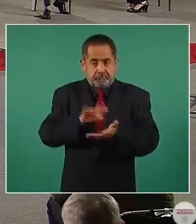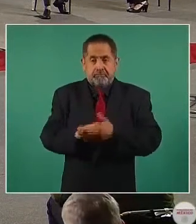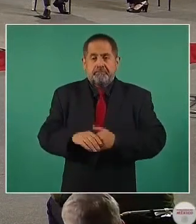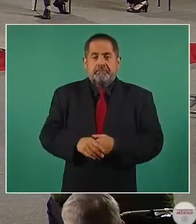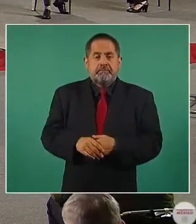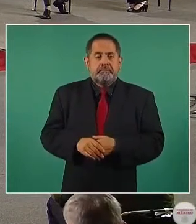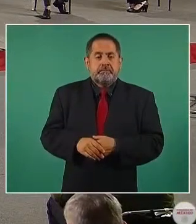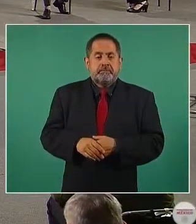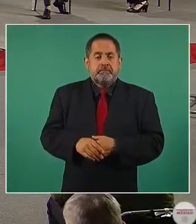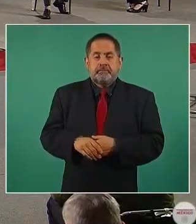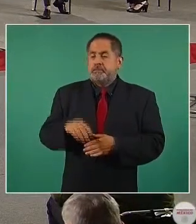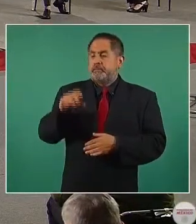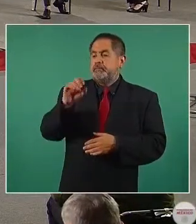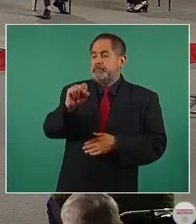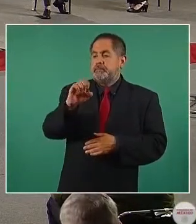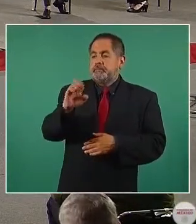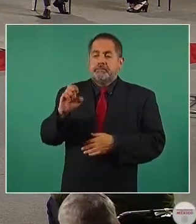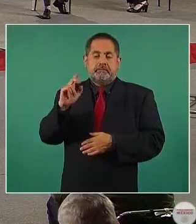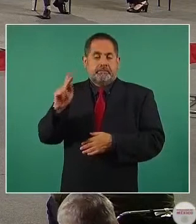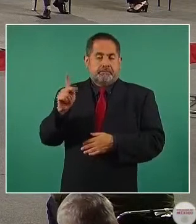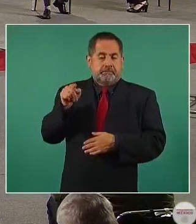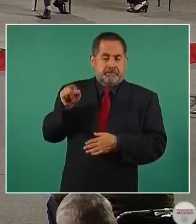la Secretaría de Educación Pública,